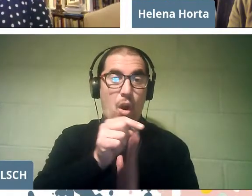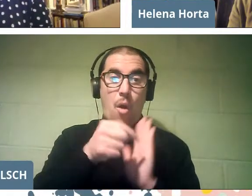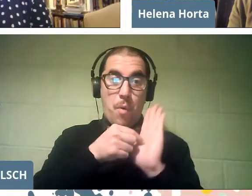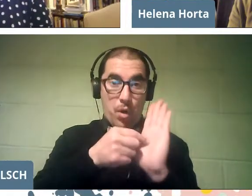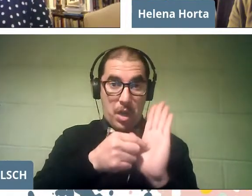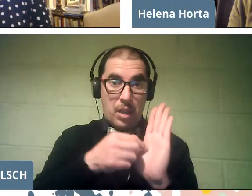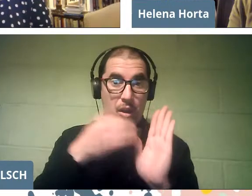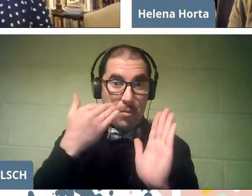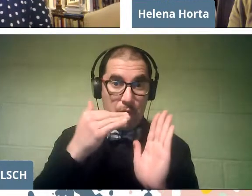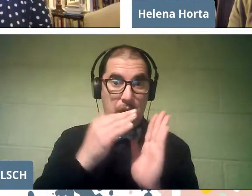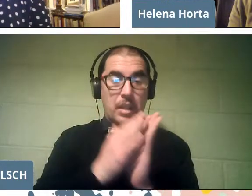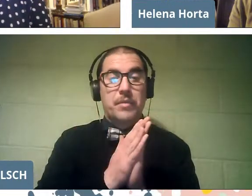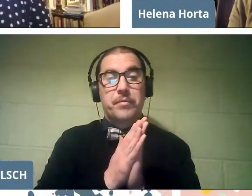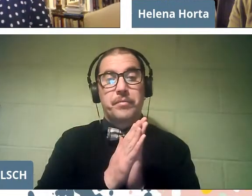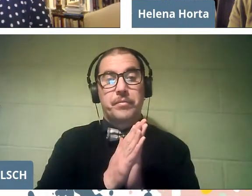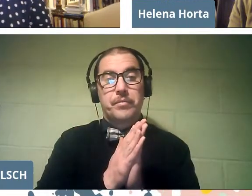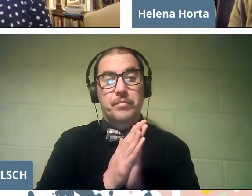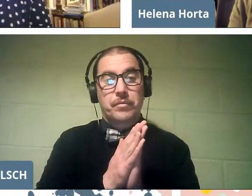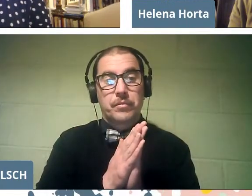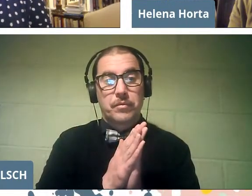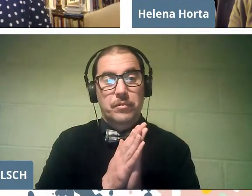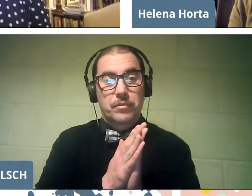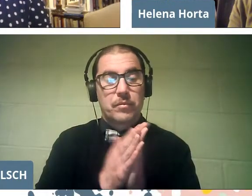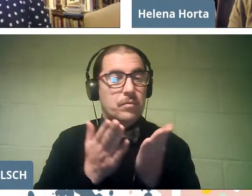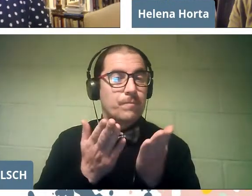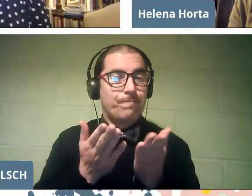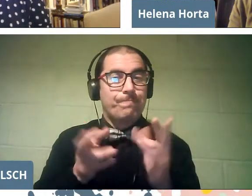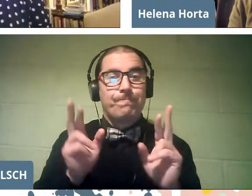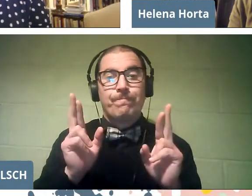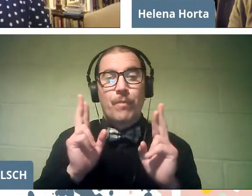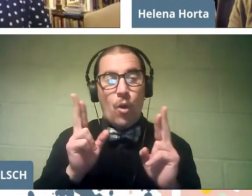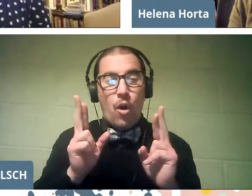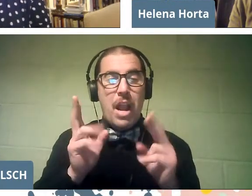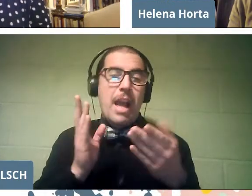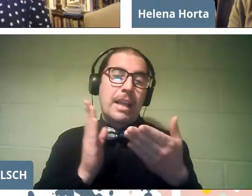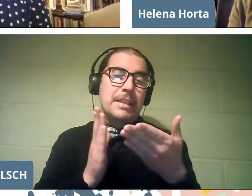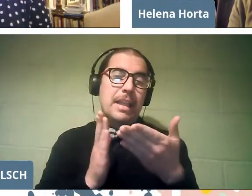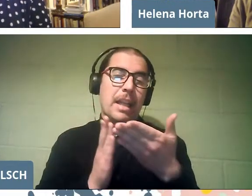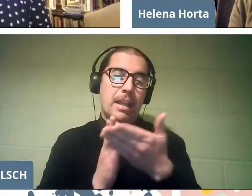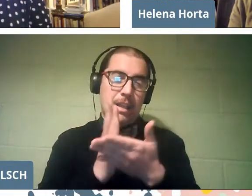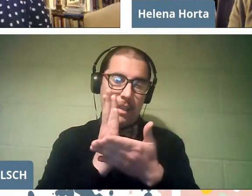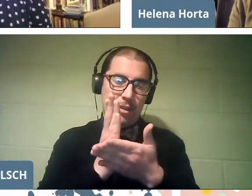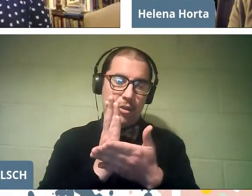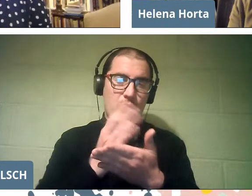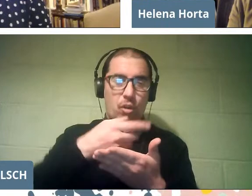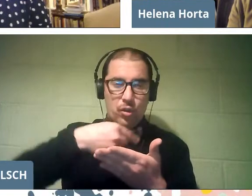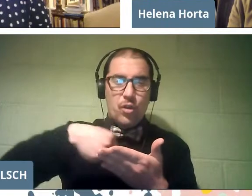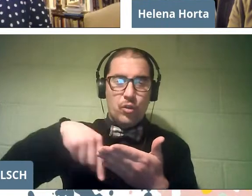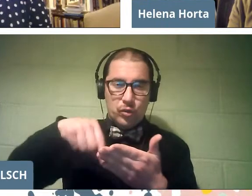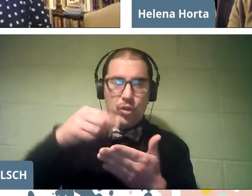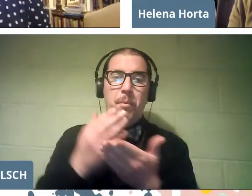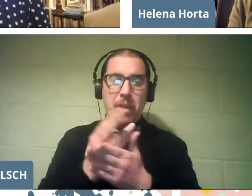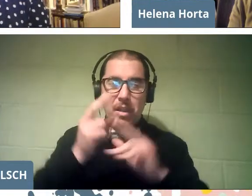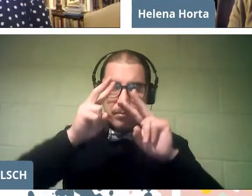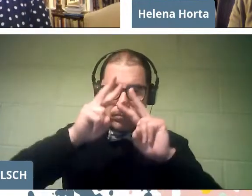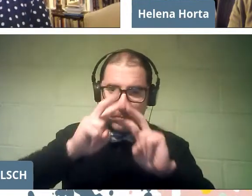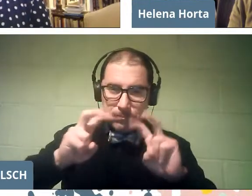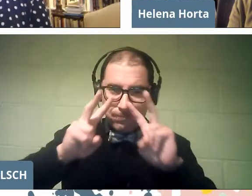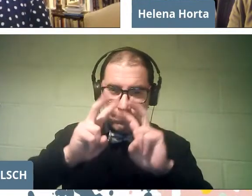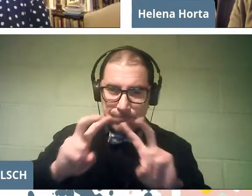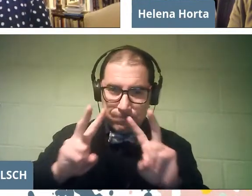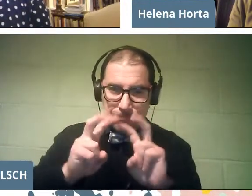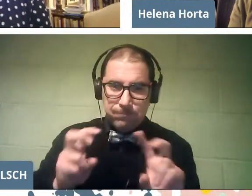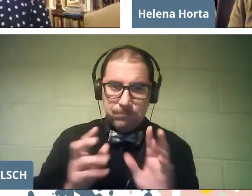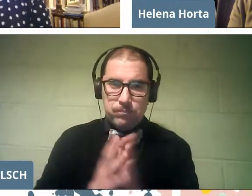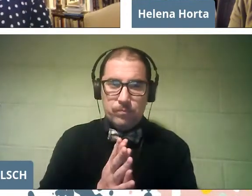esta oportunidad, ojalá que sea el inicio para nosotros de una nueva dirección